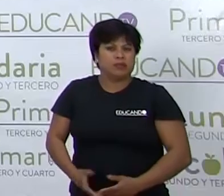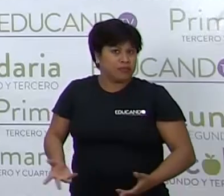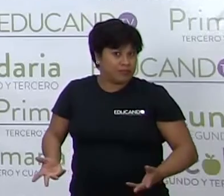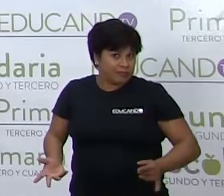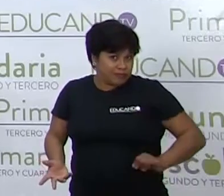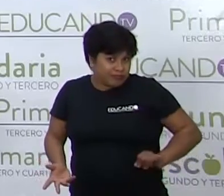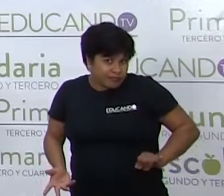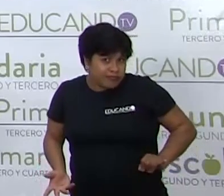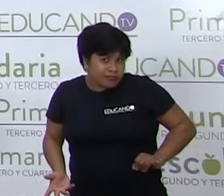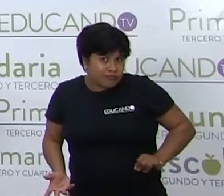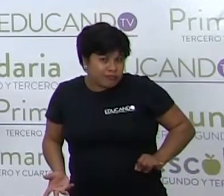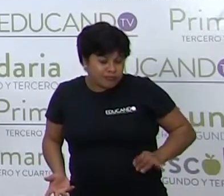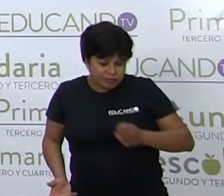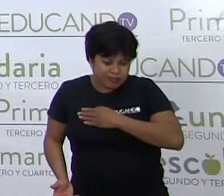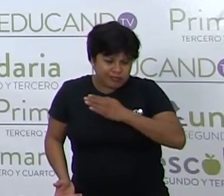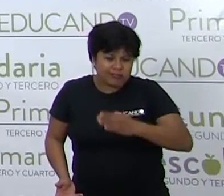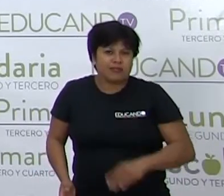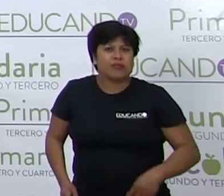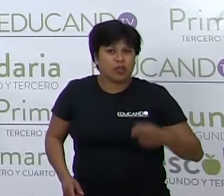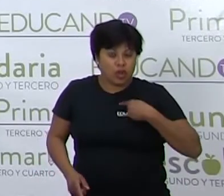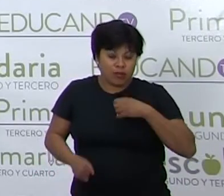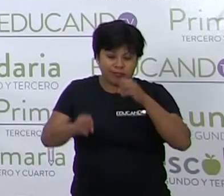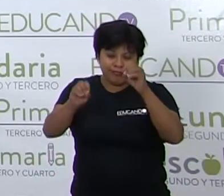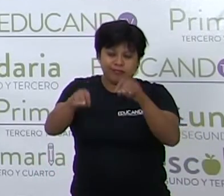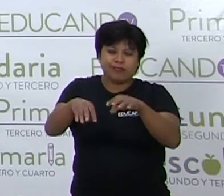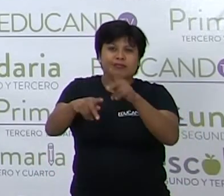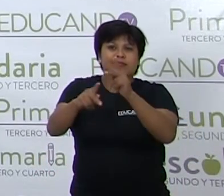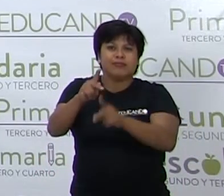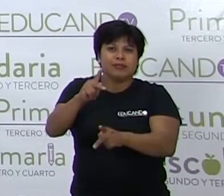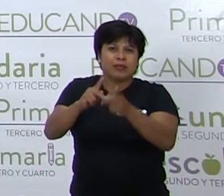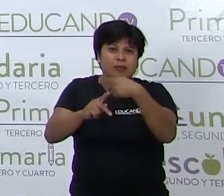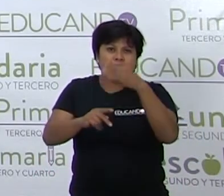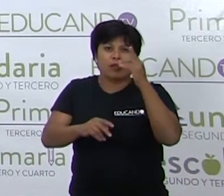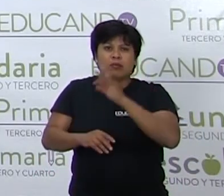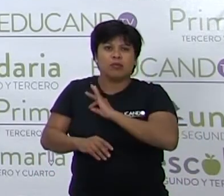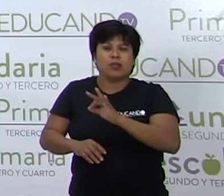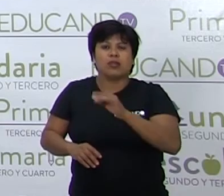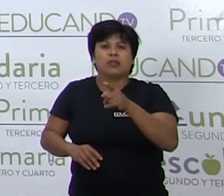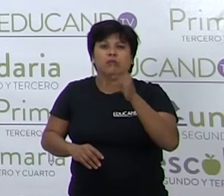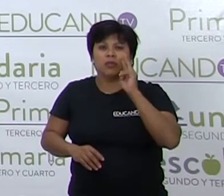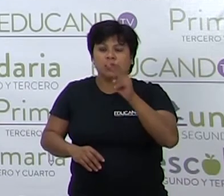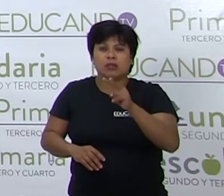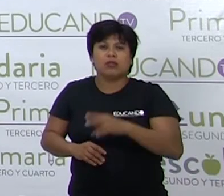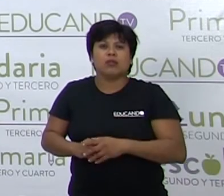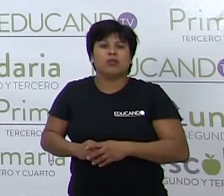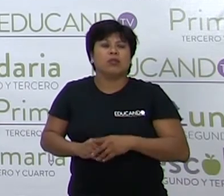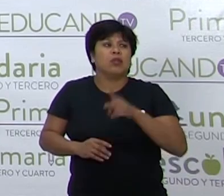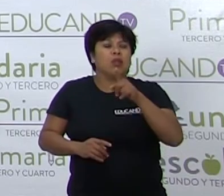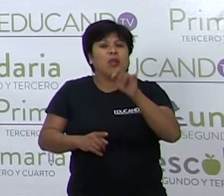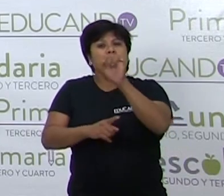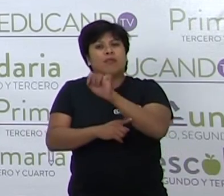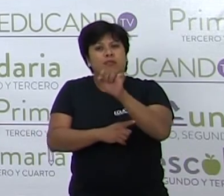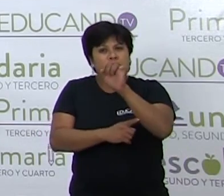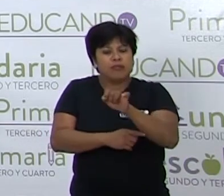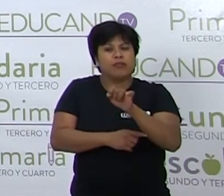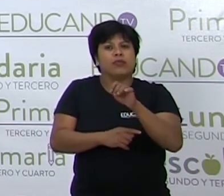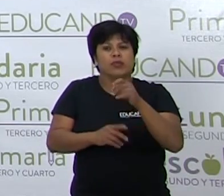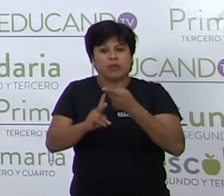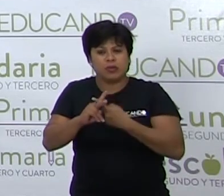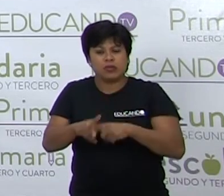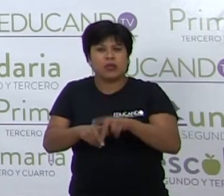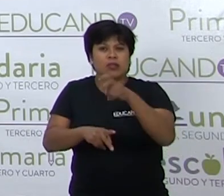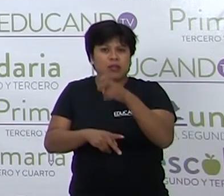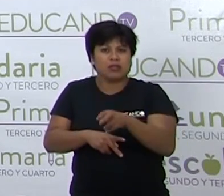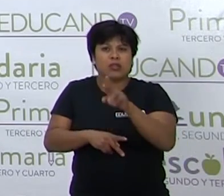está interesante bueno voy a dejarte lo como desafío matemático para que podamos ir construyendo una fórmula a partir de esta